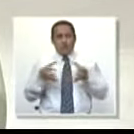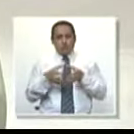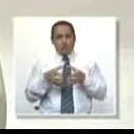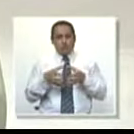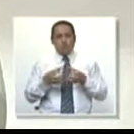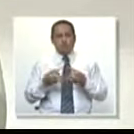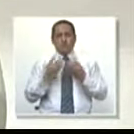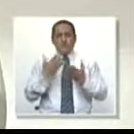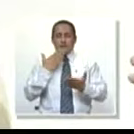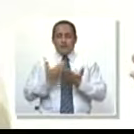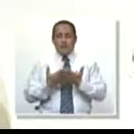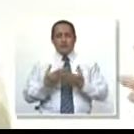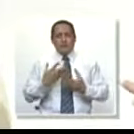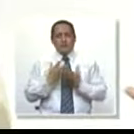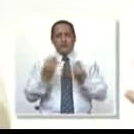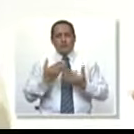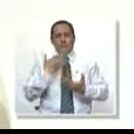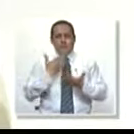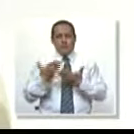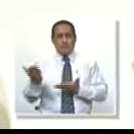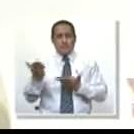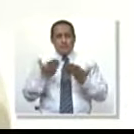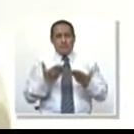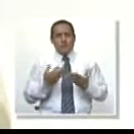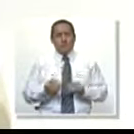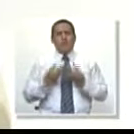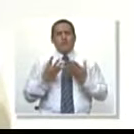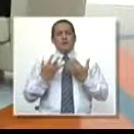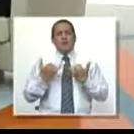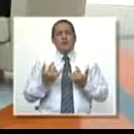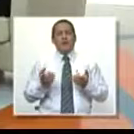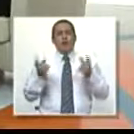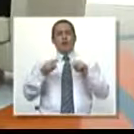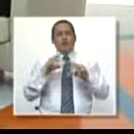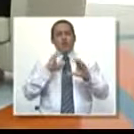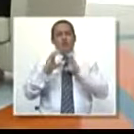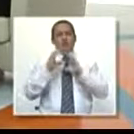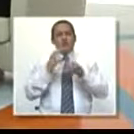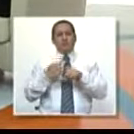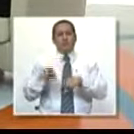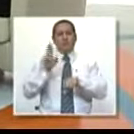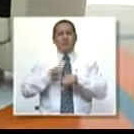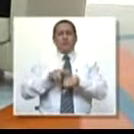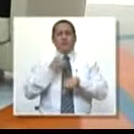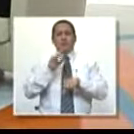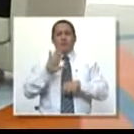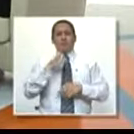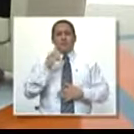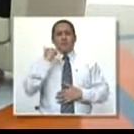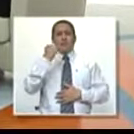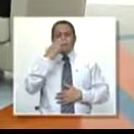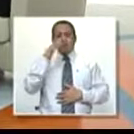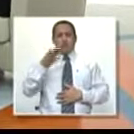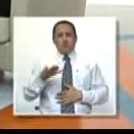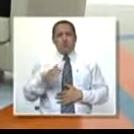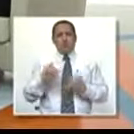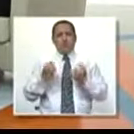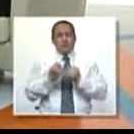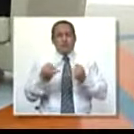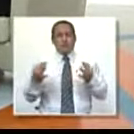nosotros enc Muchísimas gracias por la invitación gracias a usted cuando conversamos normalmente sobre los derechos de los niños en